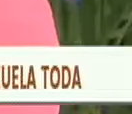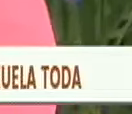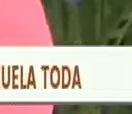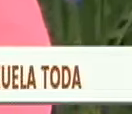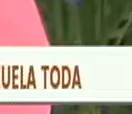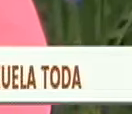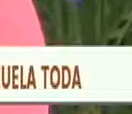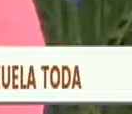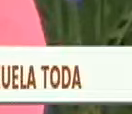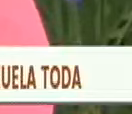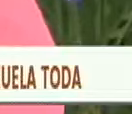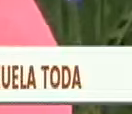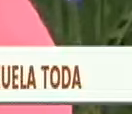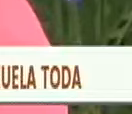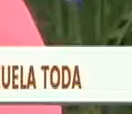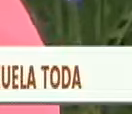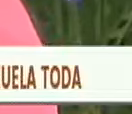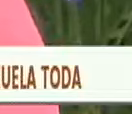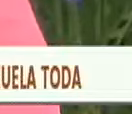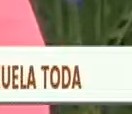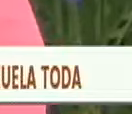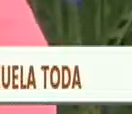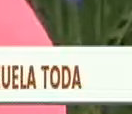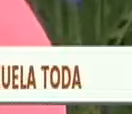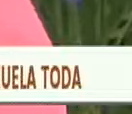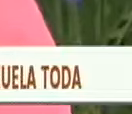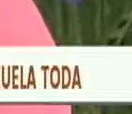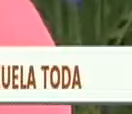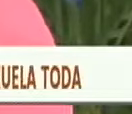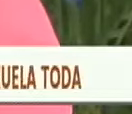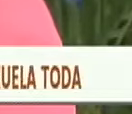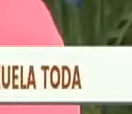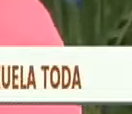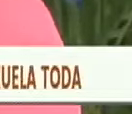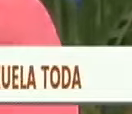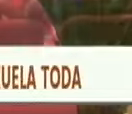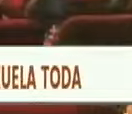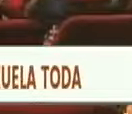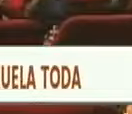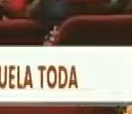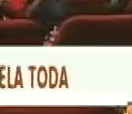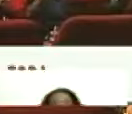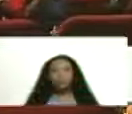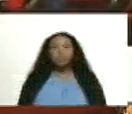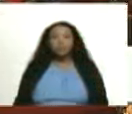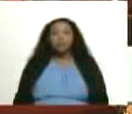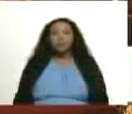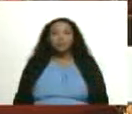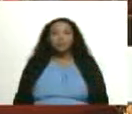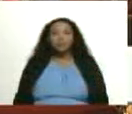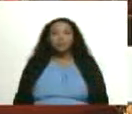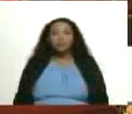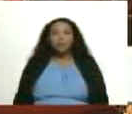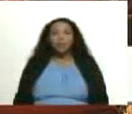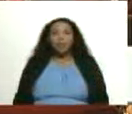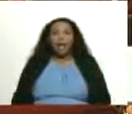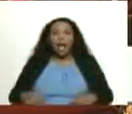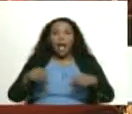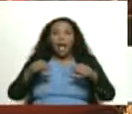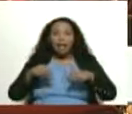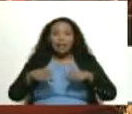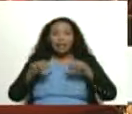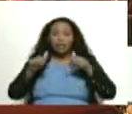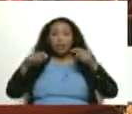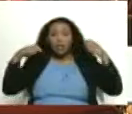juventud, a los deportistas, a los artistas, a todos los compañeros venezolanos y venezolanas que se sumaron a este inicio de